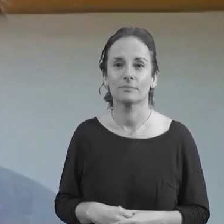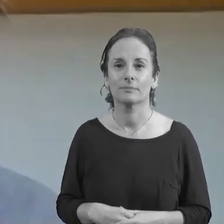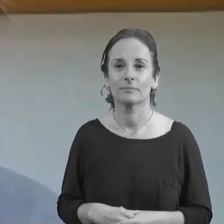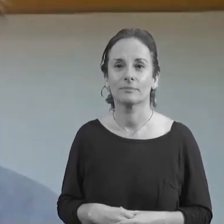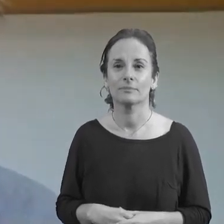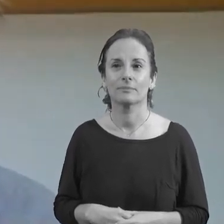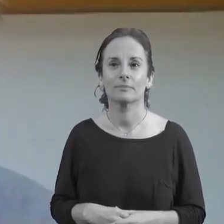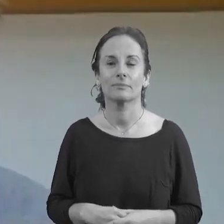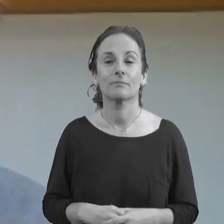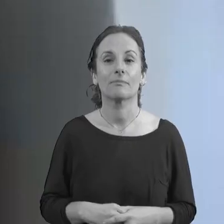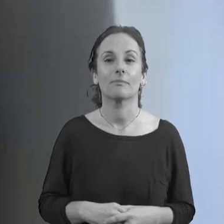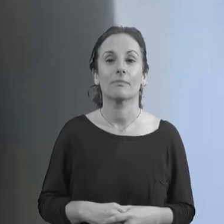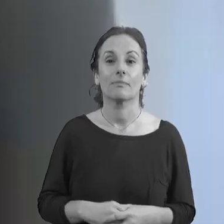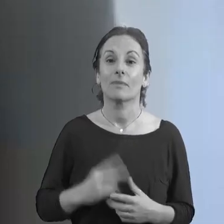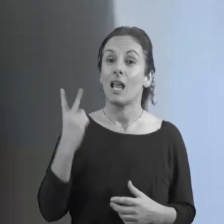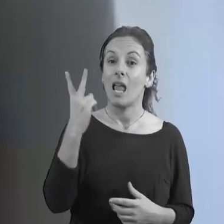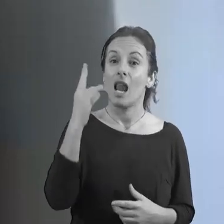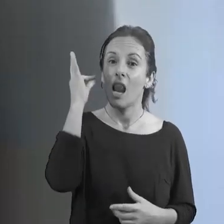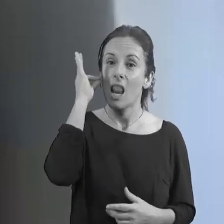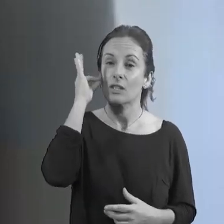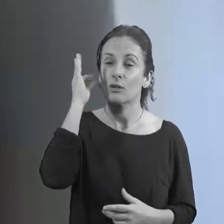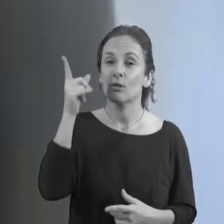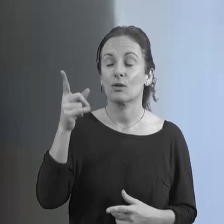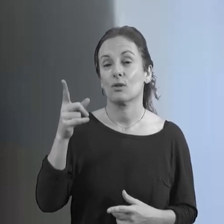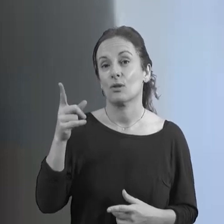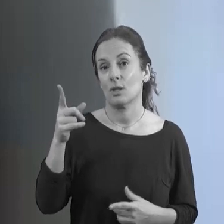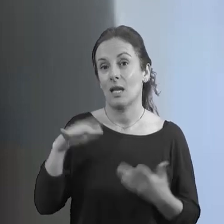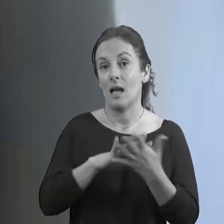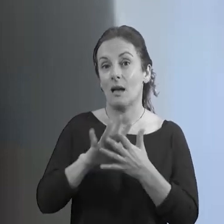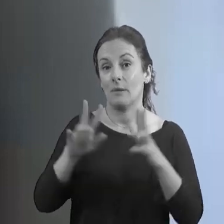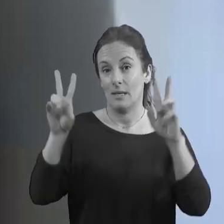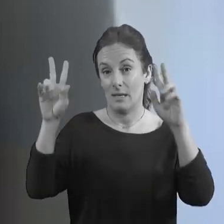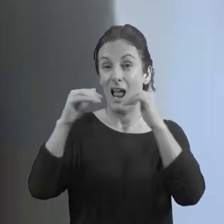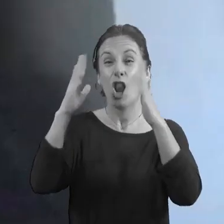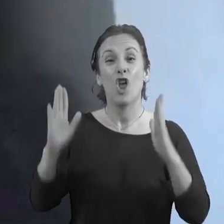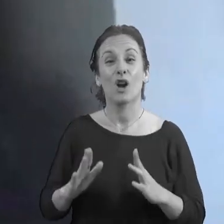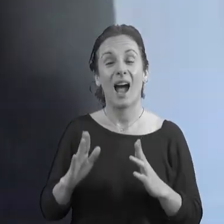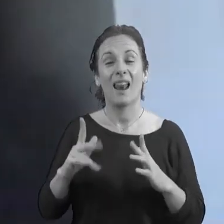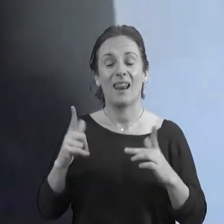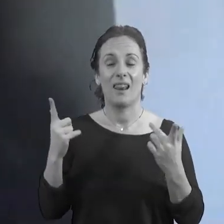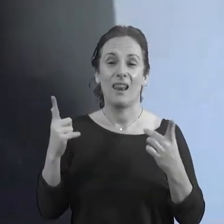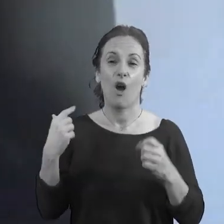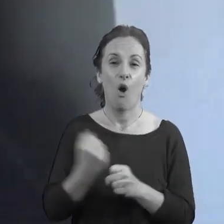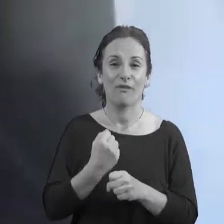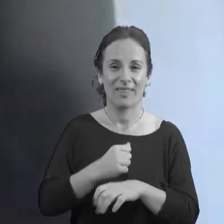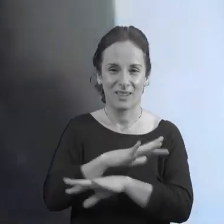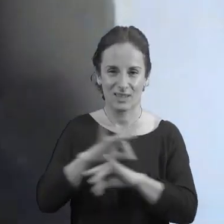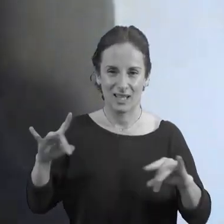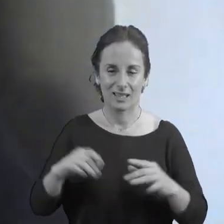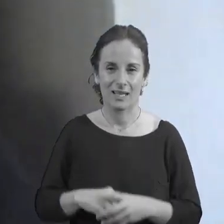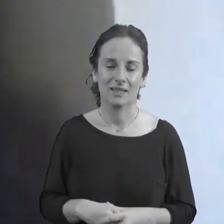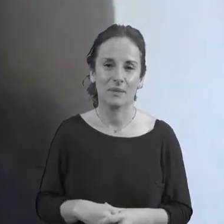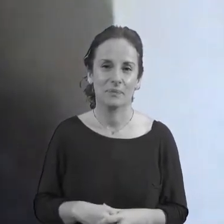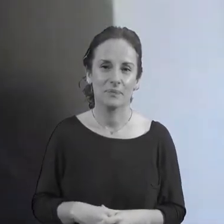que les dues havies hablat de los oficios terrestres, ¿no? Que un poco Tatiana decía que es cierto que fue desde oficios